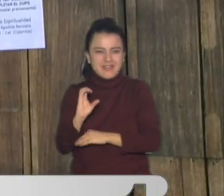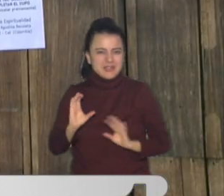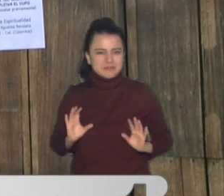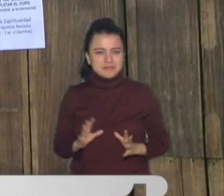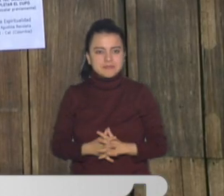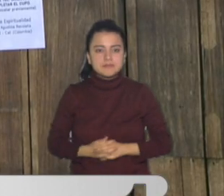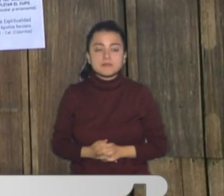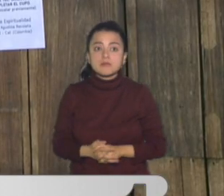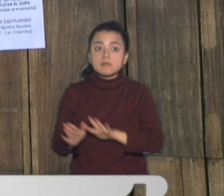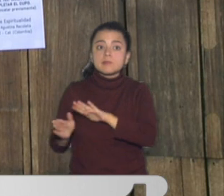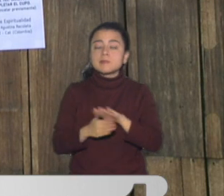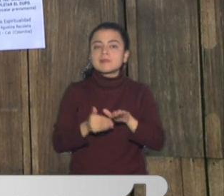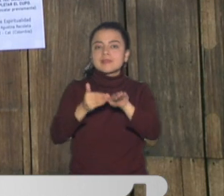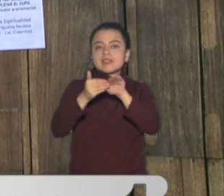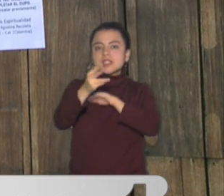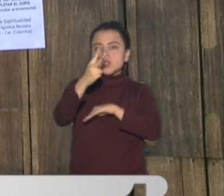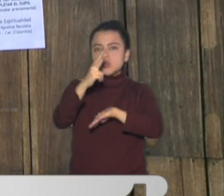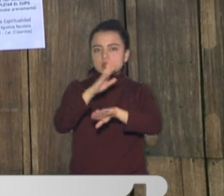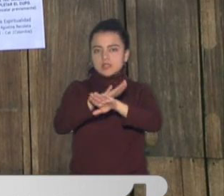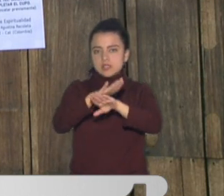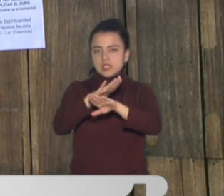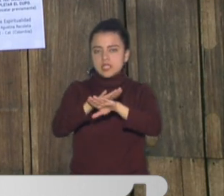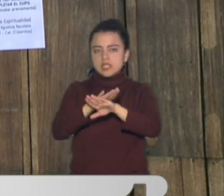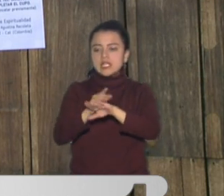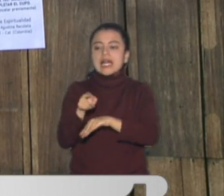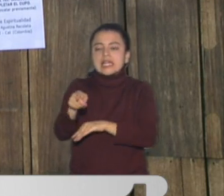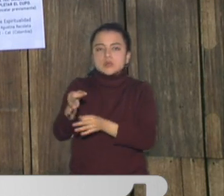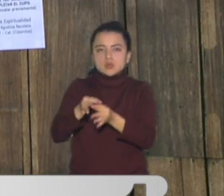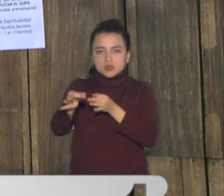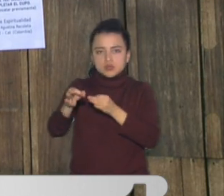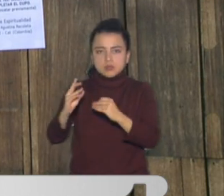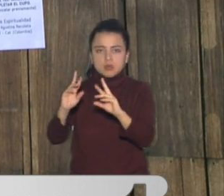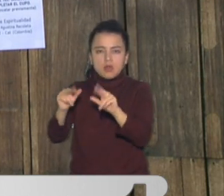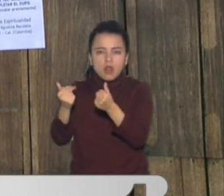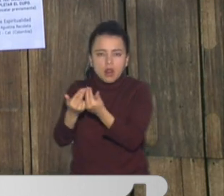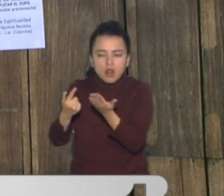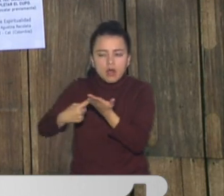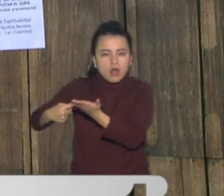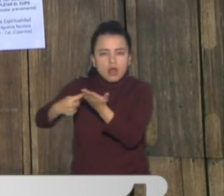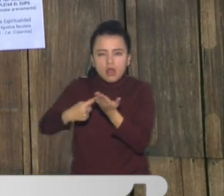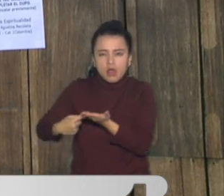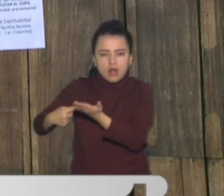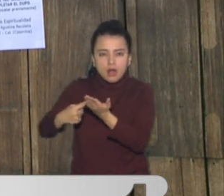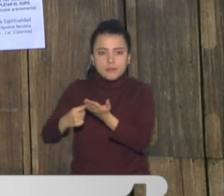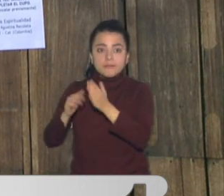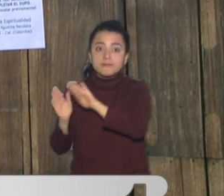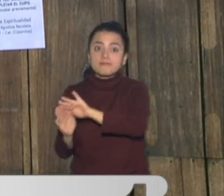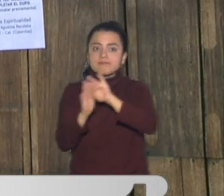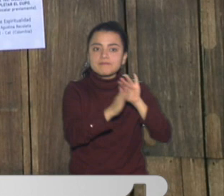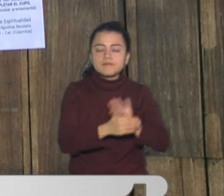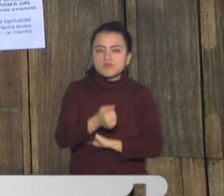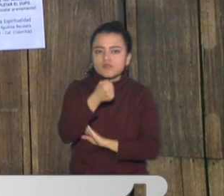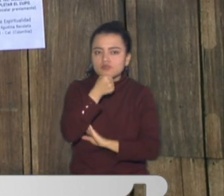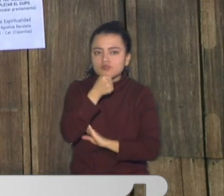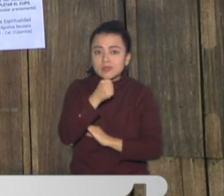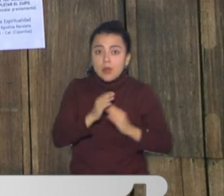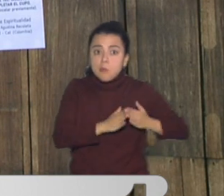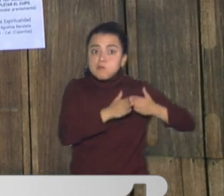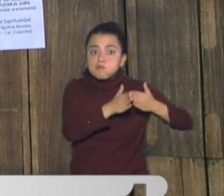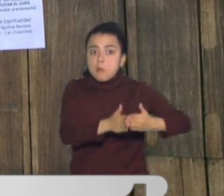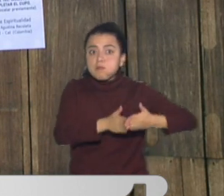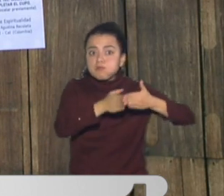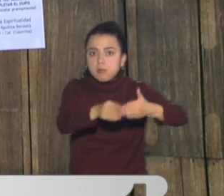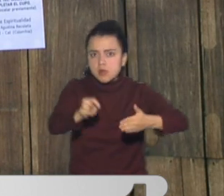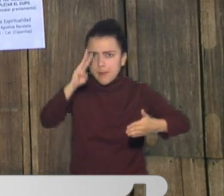la tarde iniciará un consejo extraordinario de seguridad en el municipio de Dagua luego de este atentado. En otras noticias, varios infantes de Marina